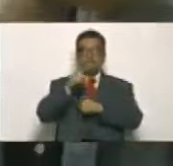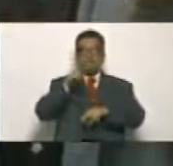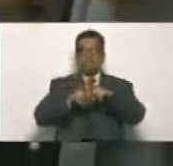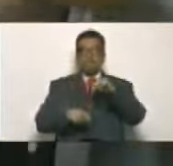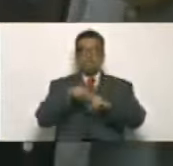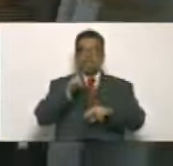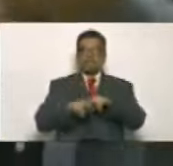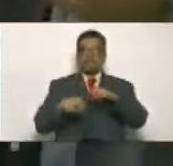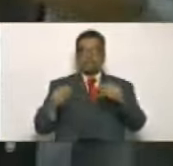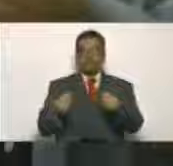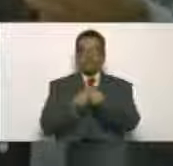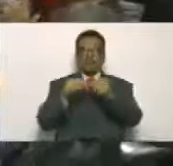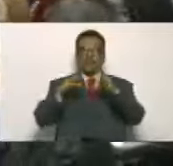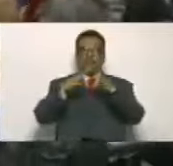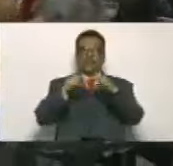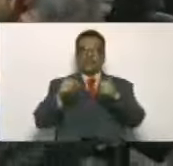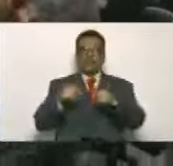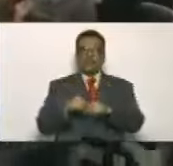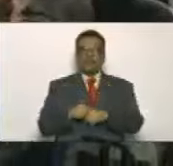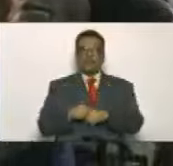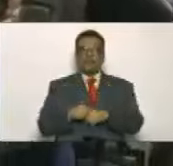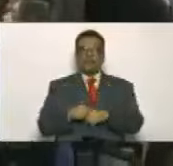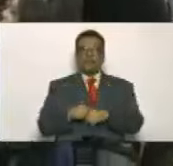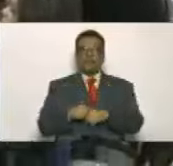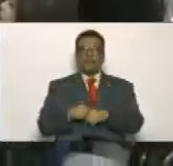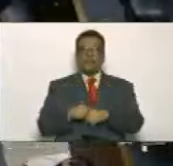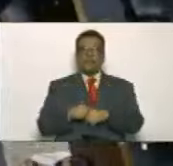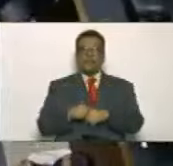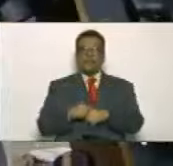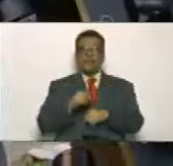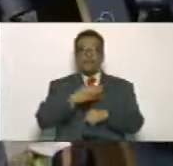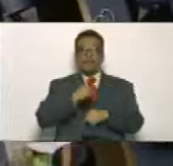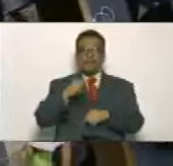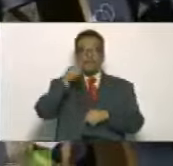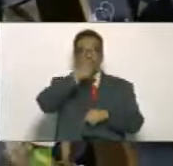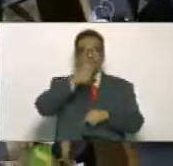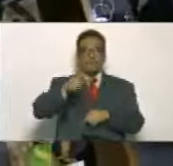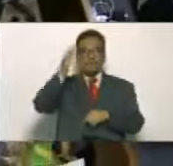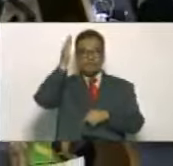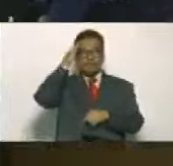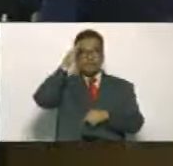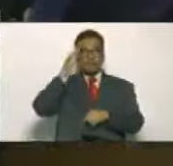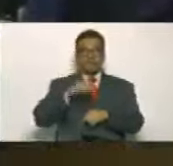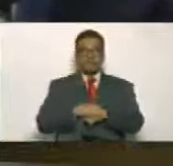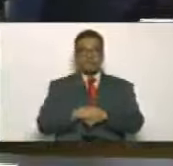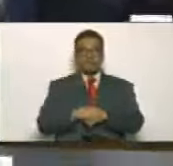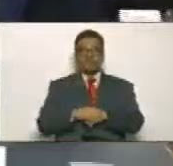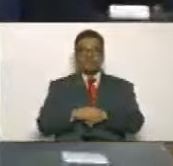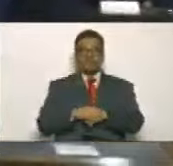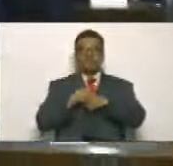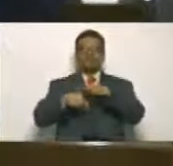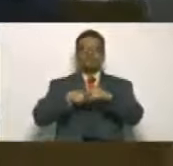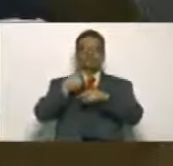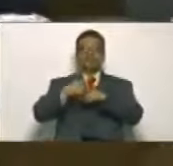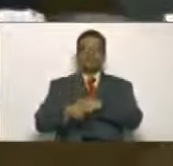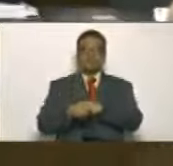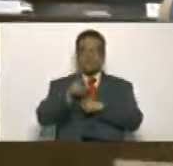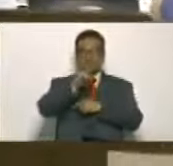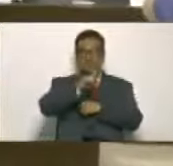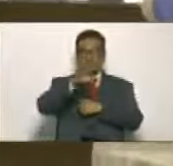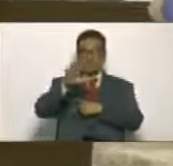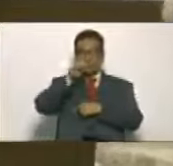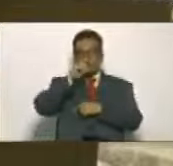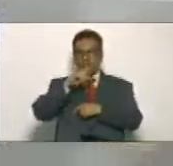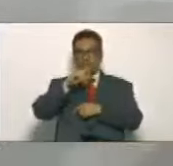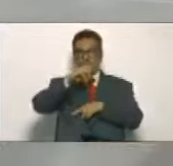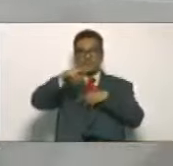construcción colectiva para todas y para todos. Que nuestro pueblo sepa que mañana cumplimos 25